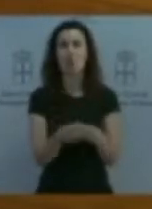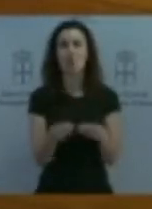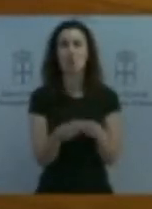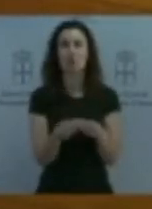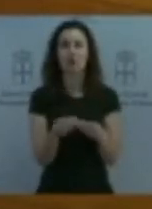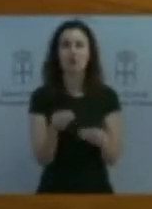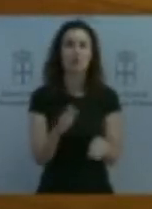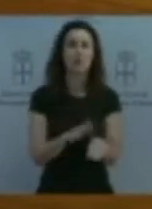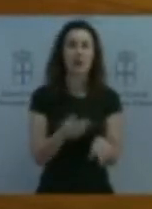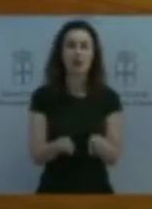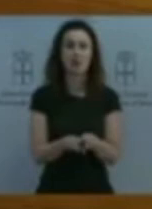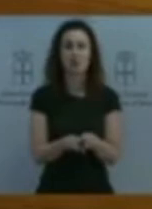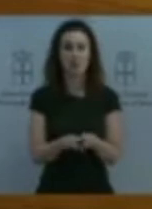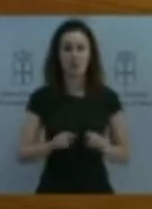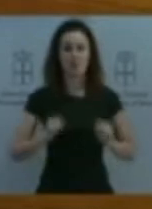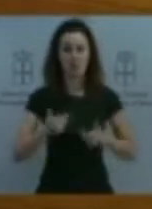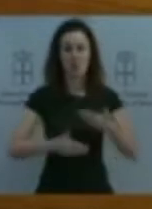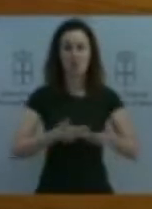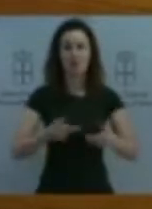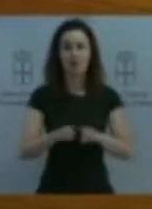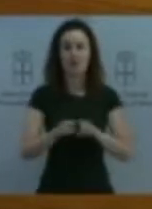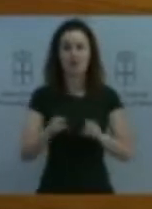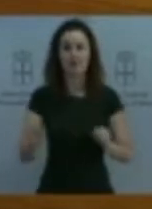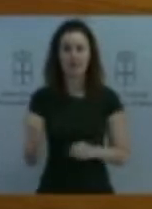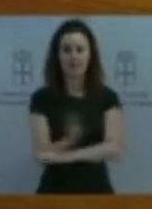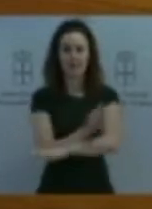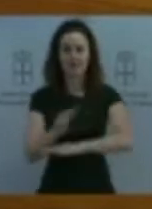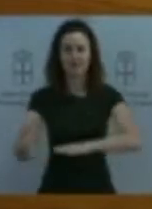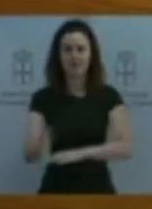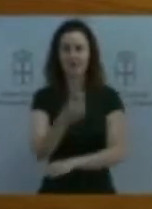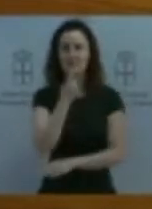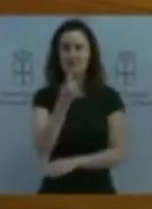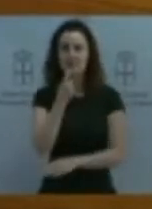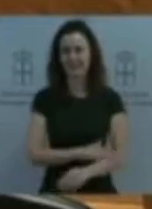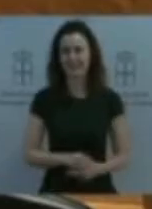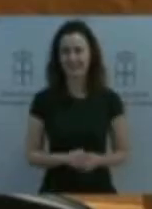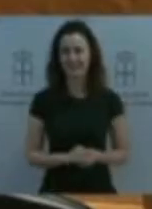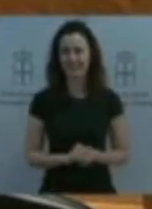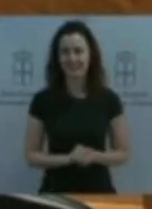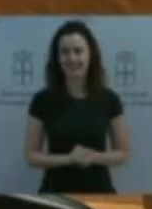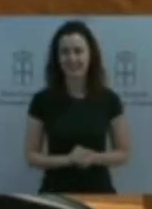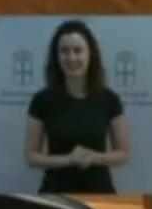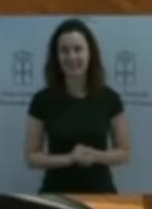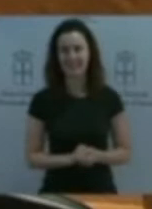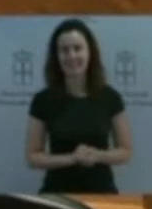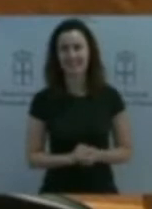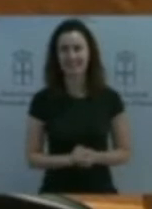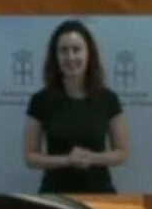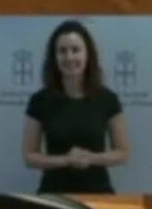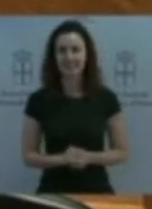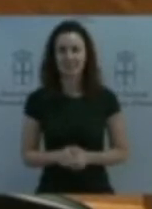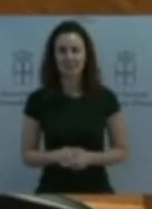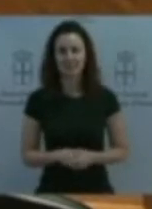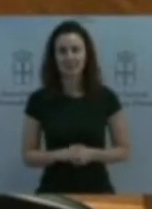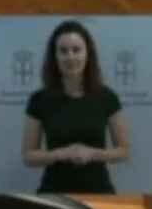OCLE en nuestras costas de especial protección medioambiental? Gracias. Bueno, respecto a esta pregunta, en primer lugar,